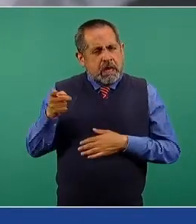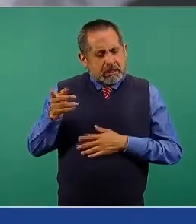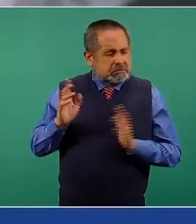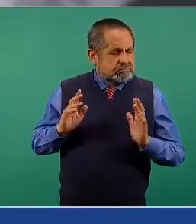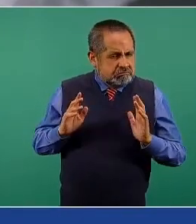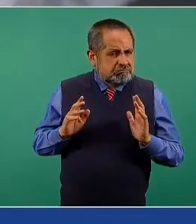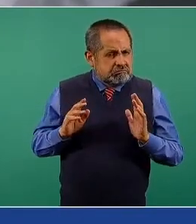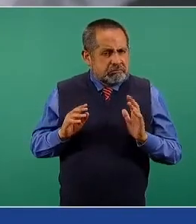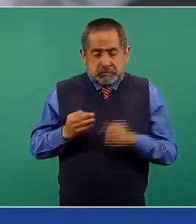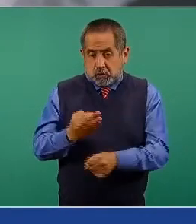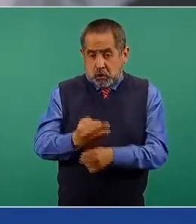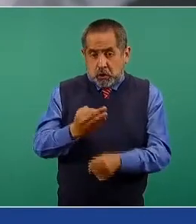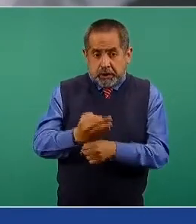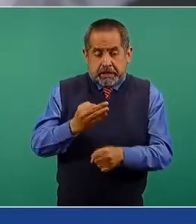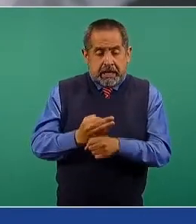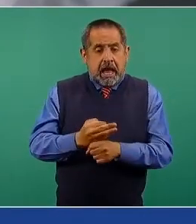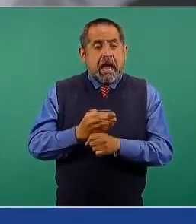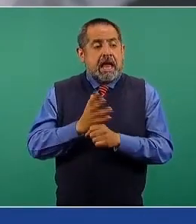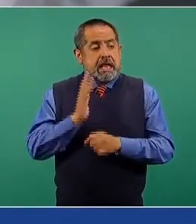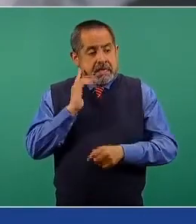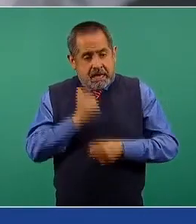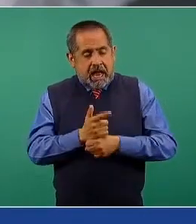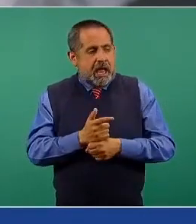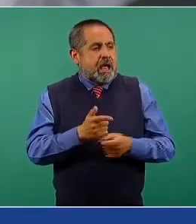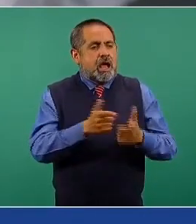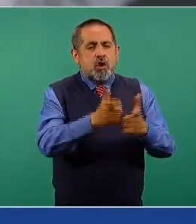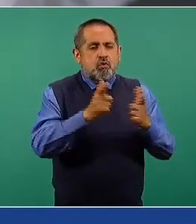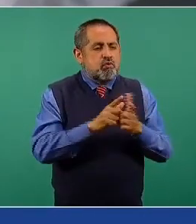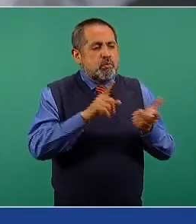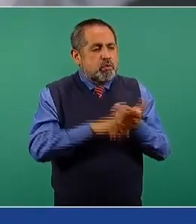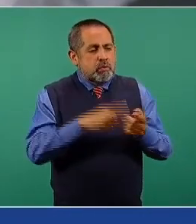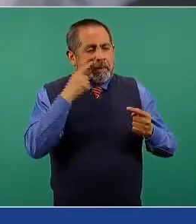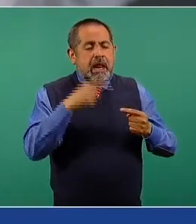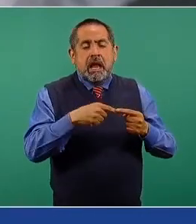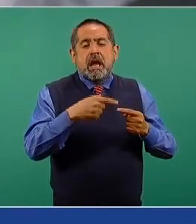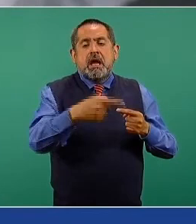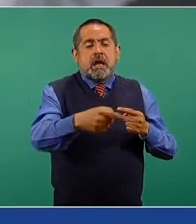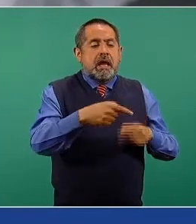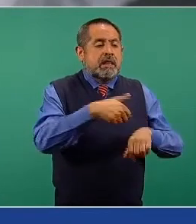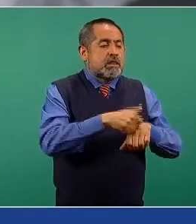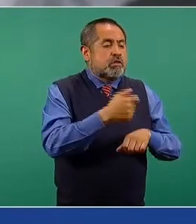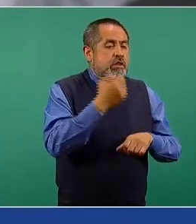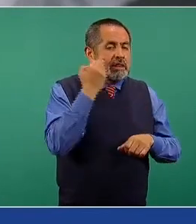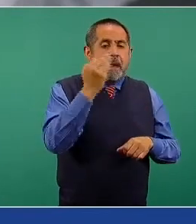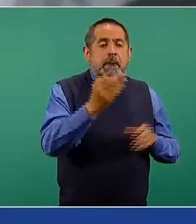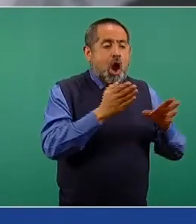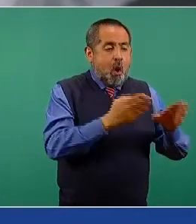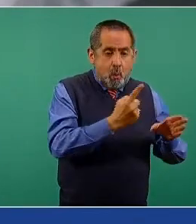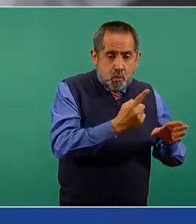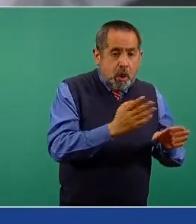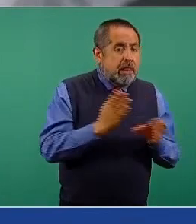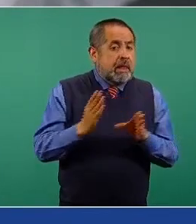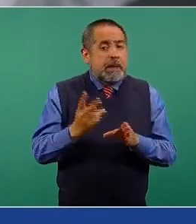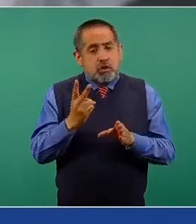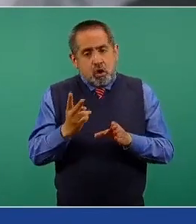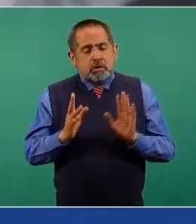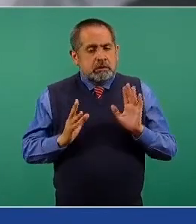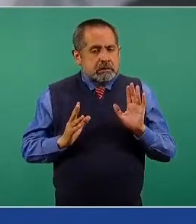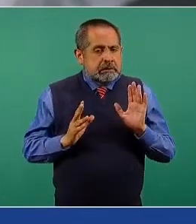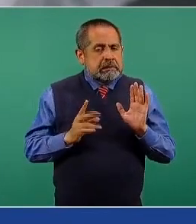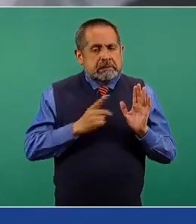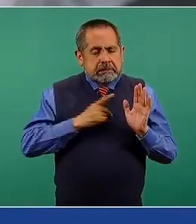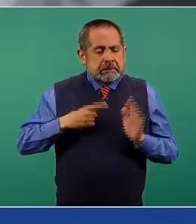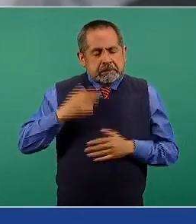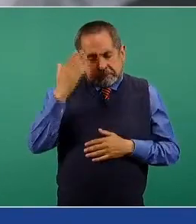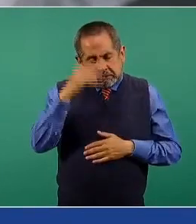que están en este momento ya identificados en los grupos para la etapa 1 y para la etapa 2, pues deben